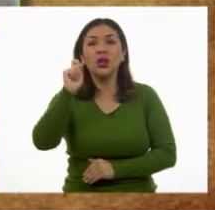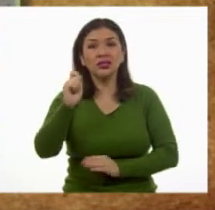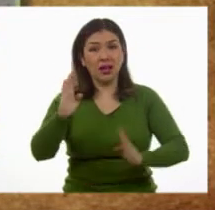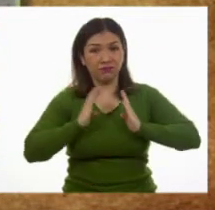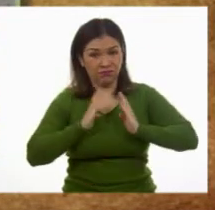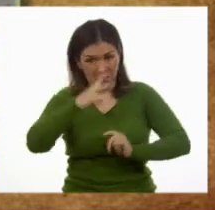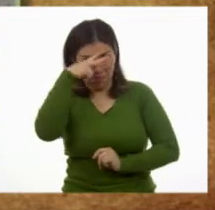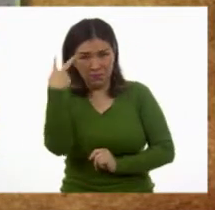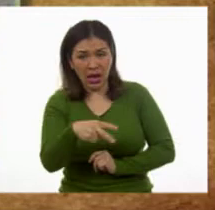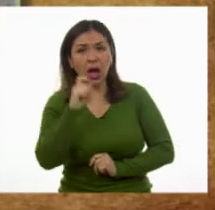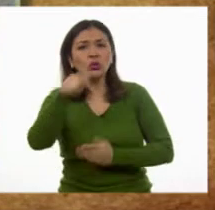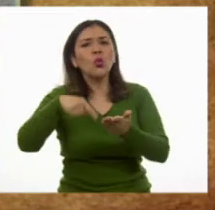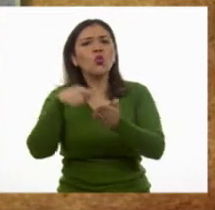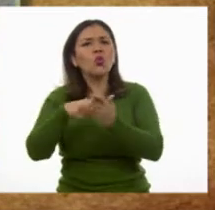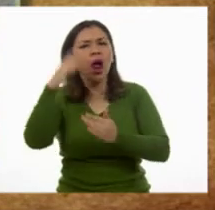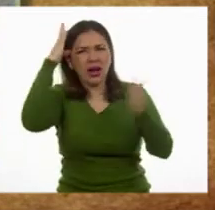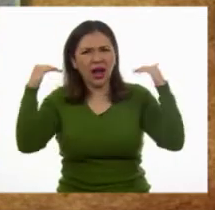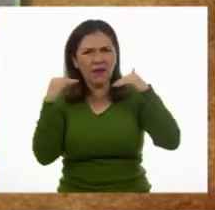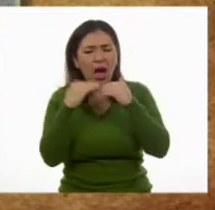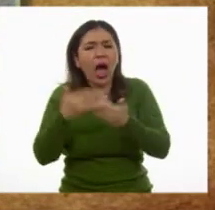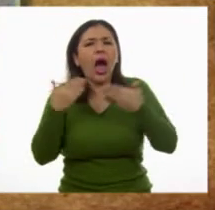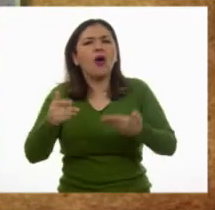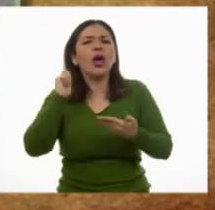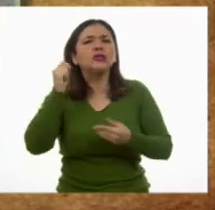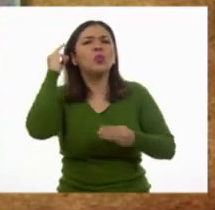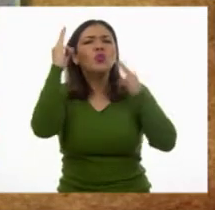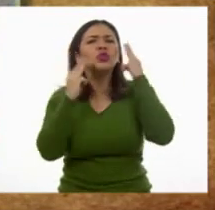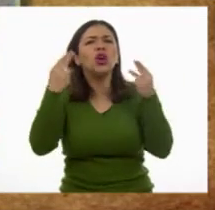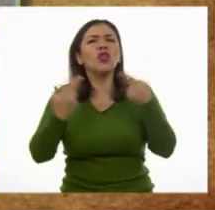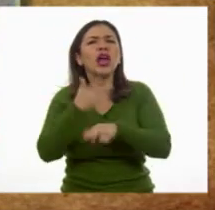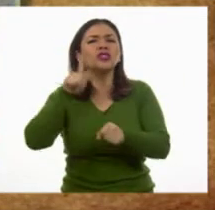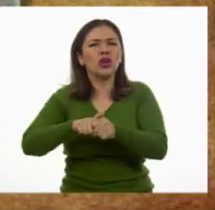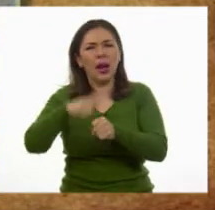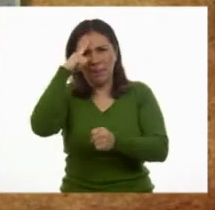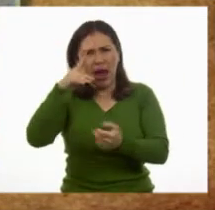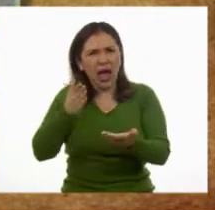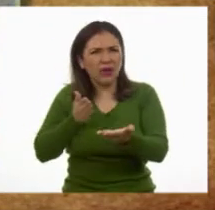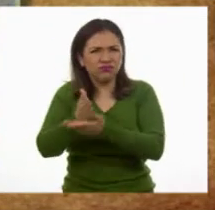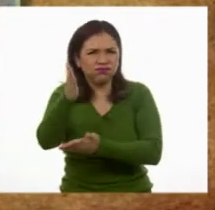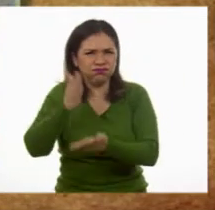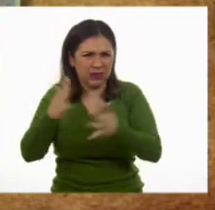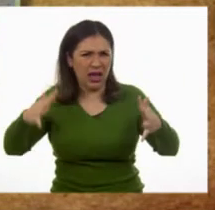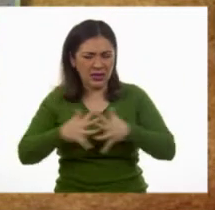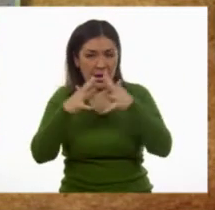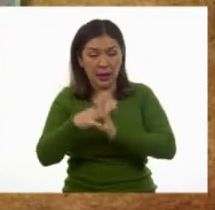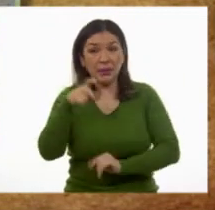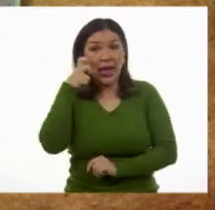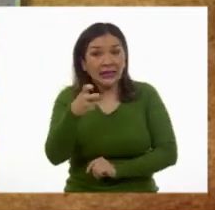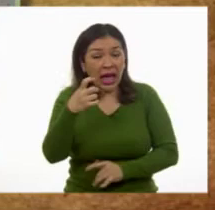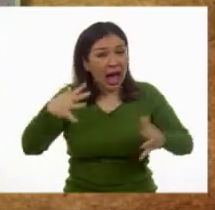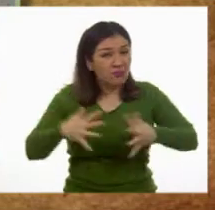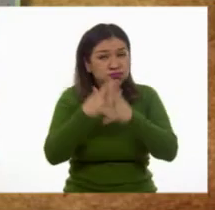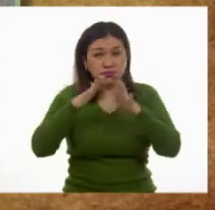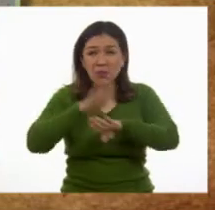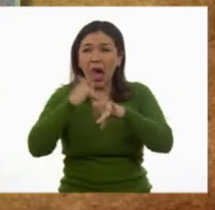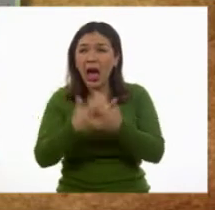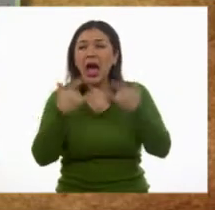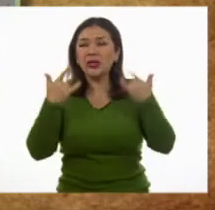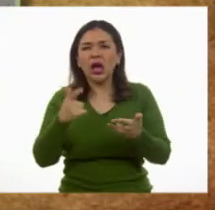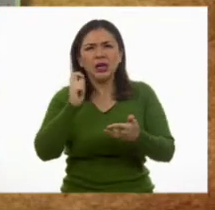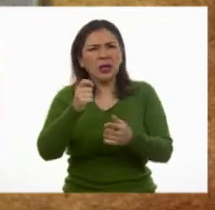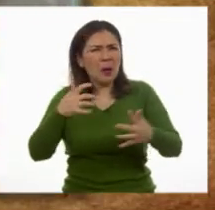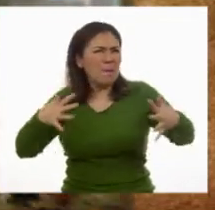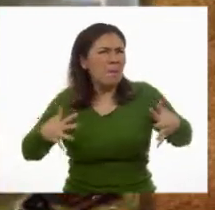se encontraban en un convento que el día de hoy es el Museo Nacional de las Intervenciones. En esta histórica batalla, después de una